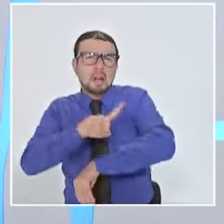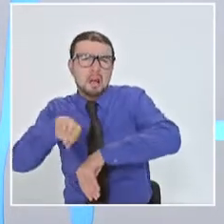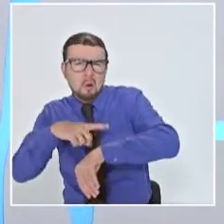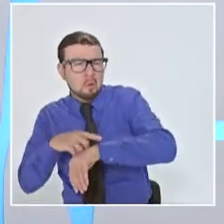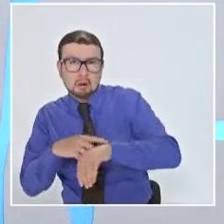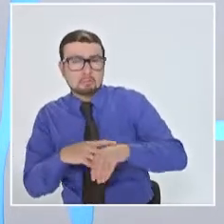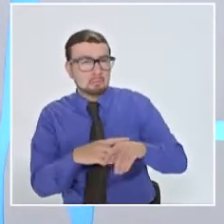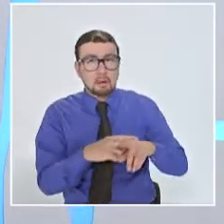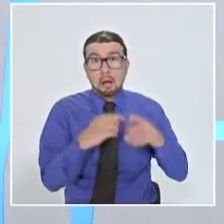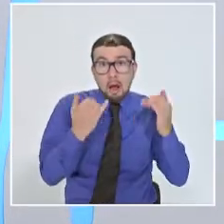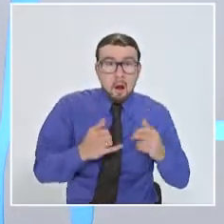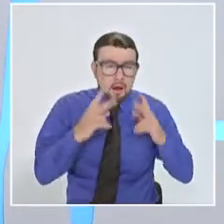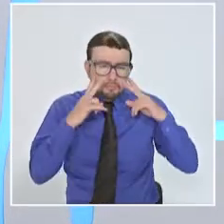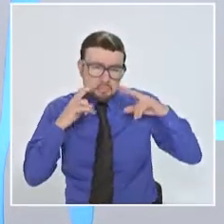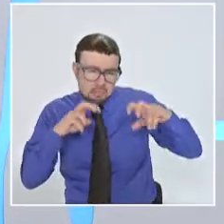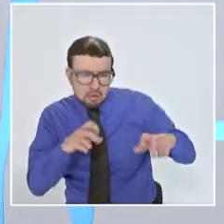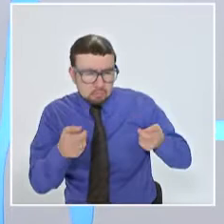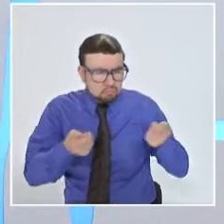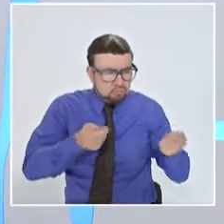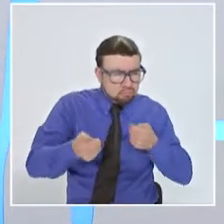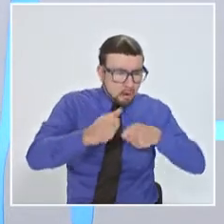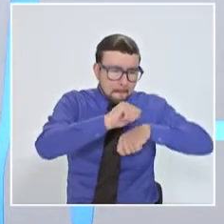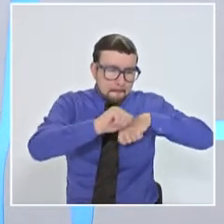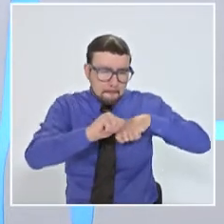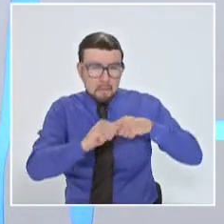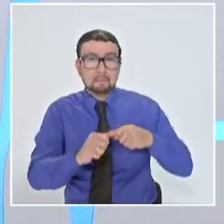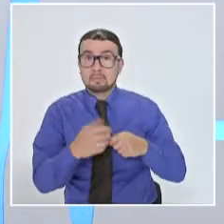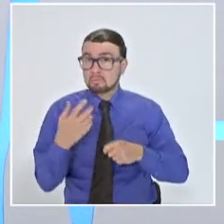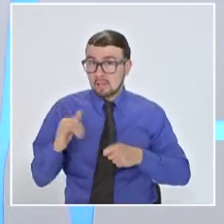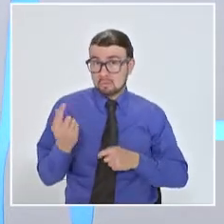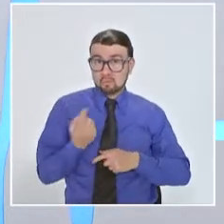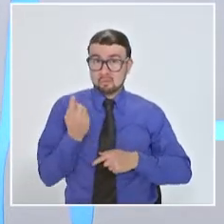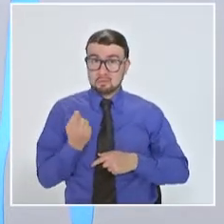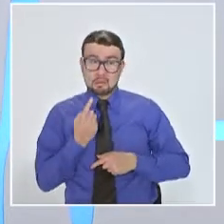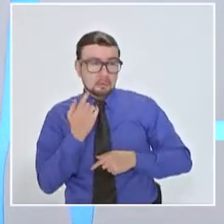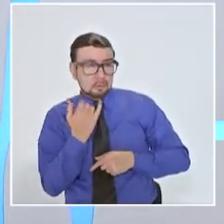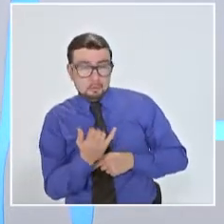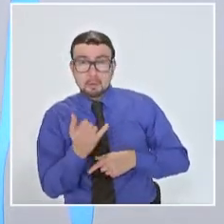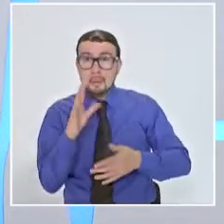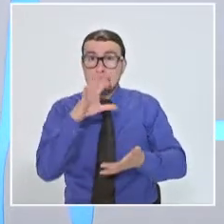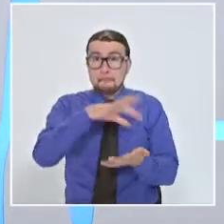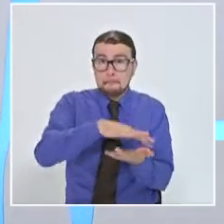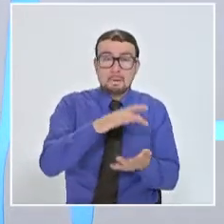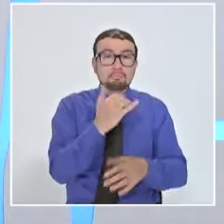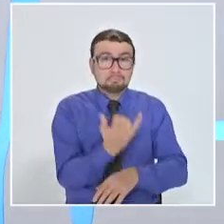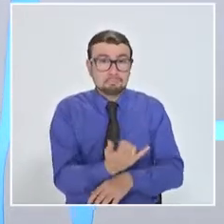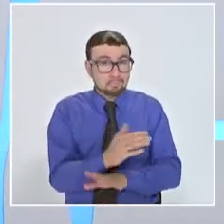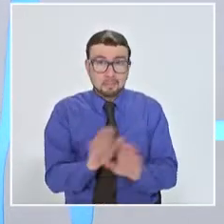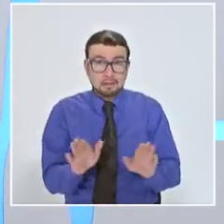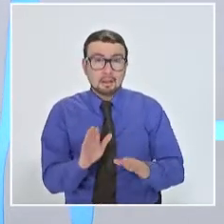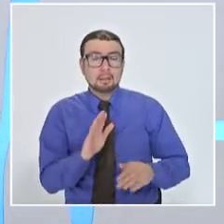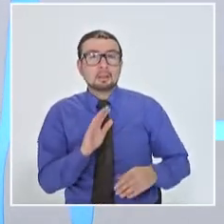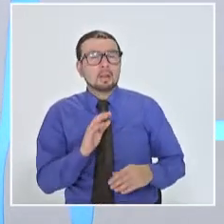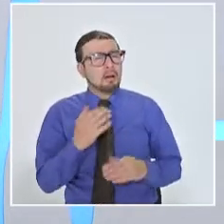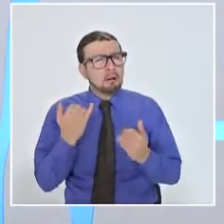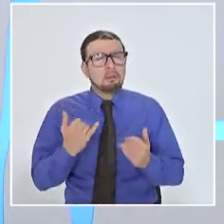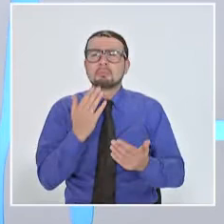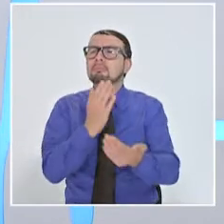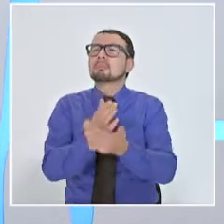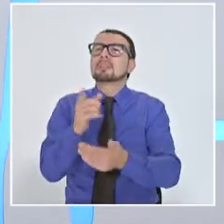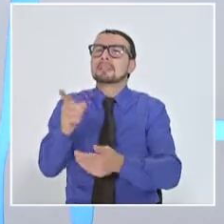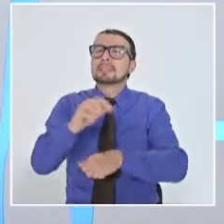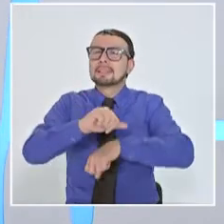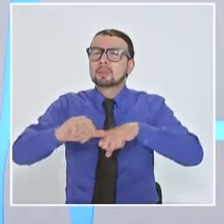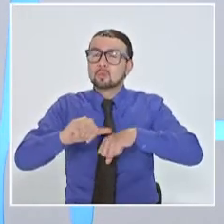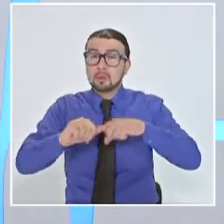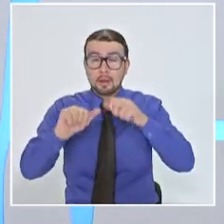hoy con técnicas de cirugía oncoplástica, porque hoy ya no se llama solo mastología, hoy ya nosotros vamos en nuestra formación a unidades de cirugía